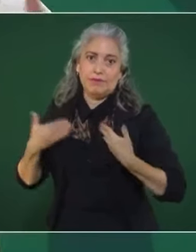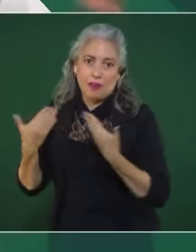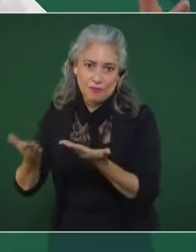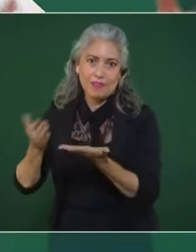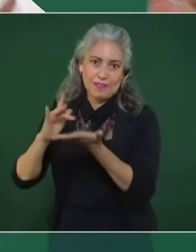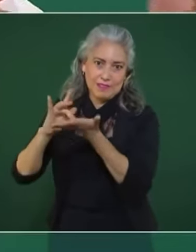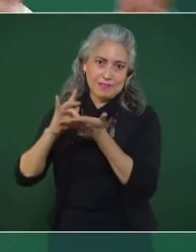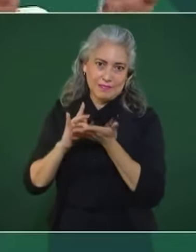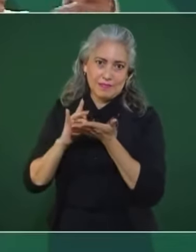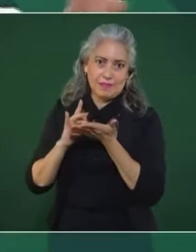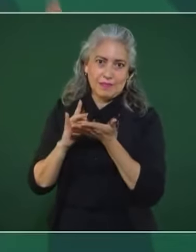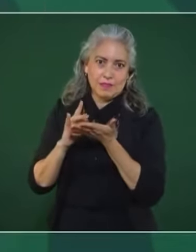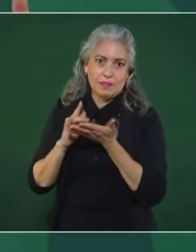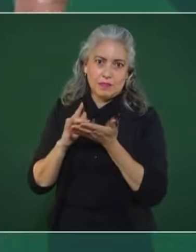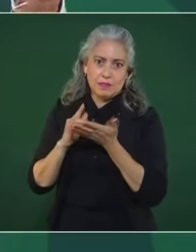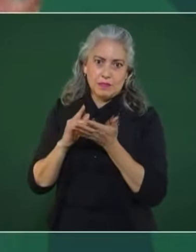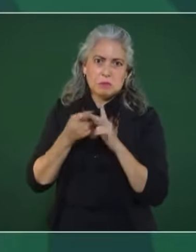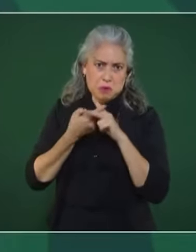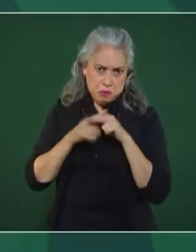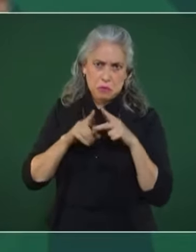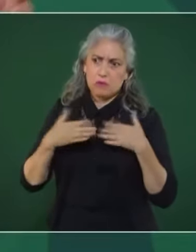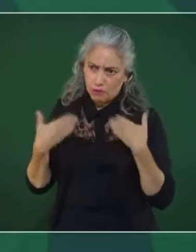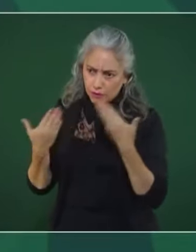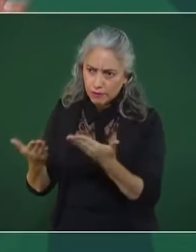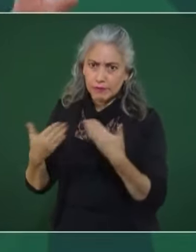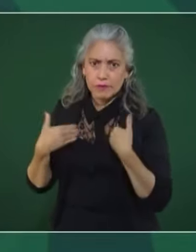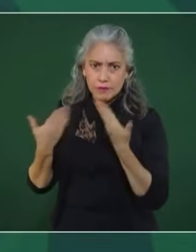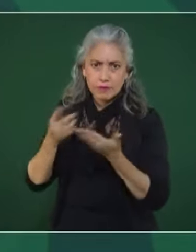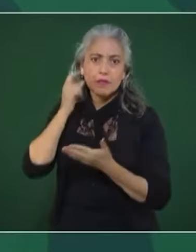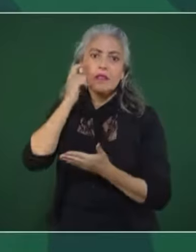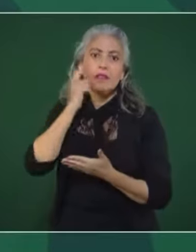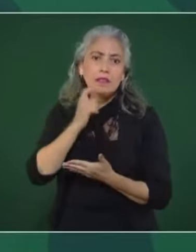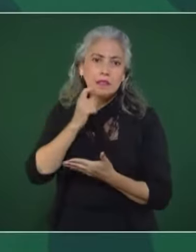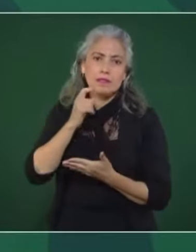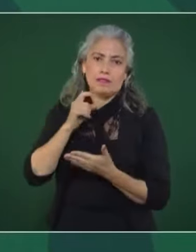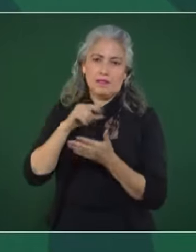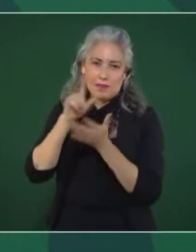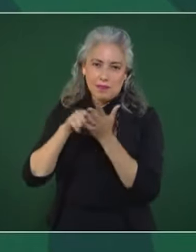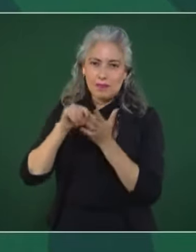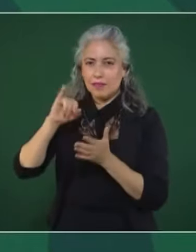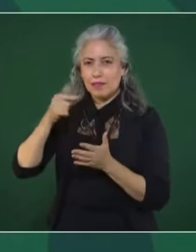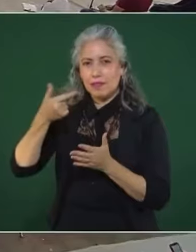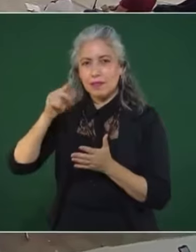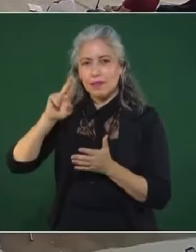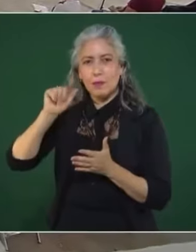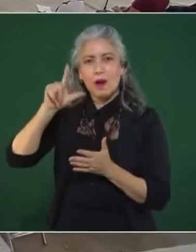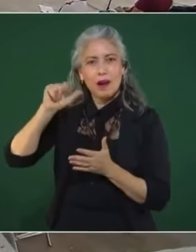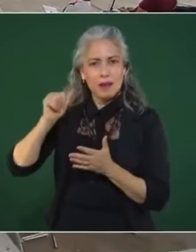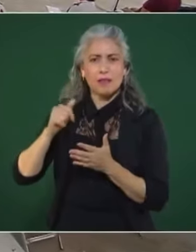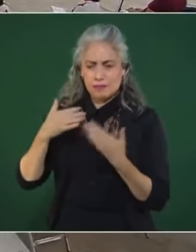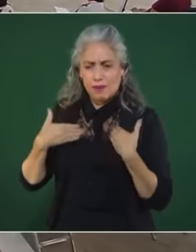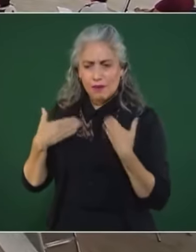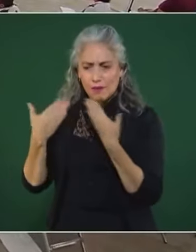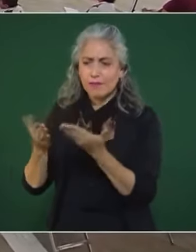de los elementos del ejército en Guerrero y en Iguala para ayudar a buscar a los hijos. De repente,